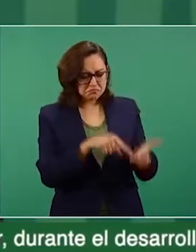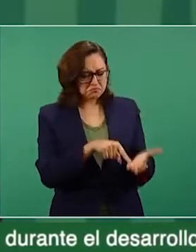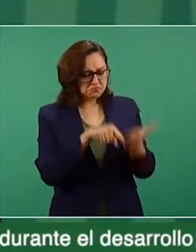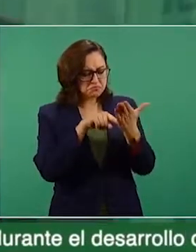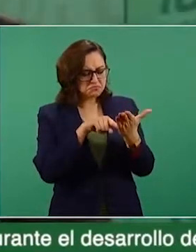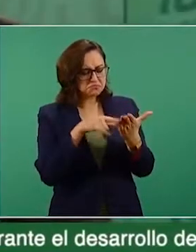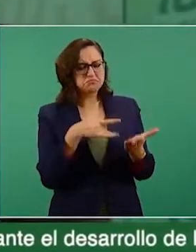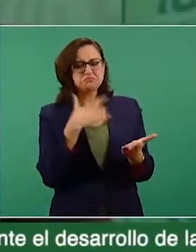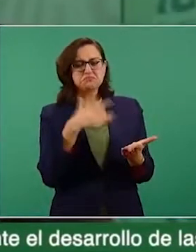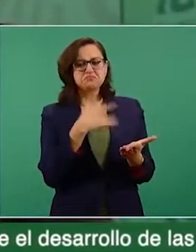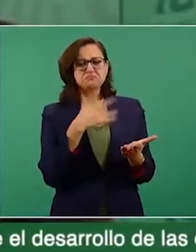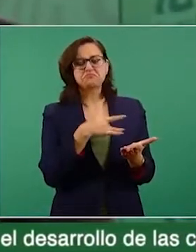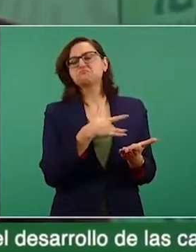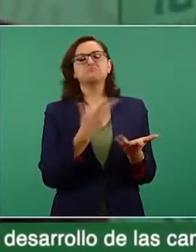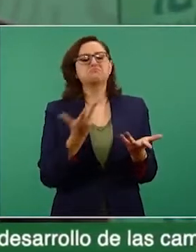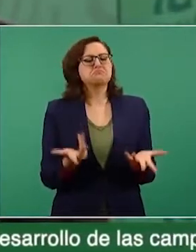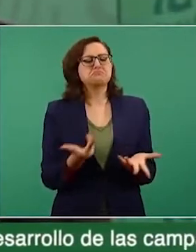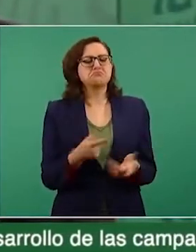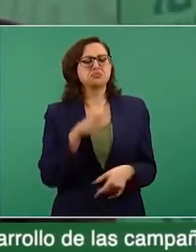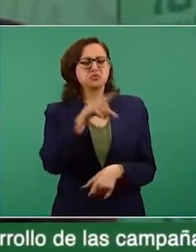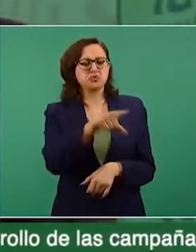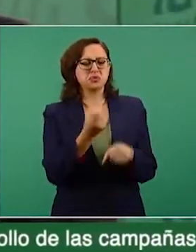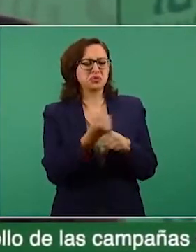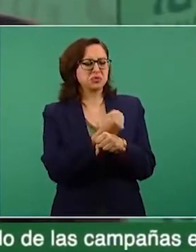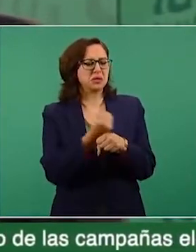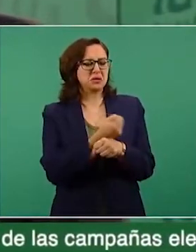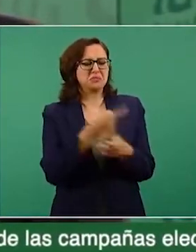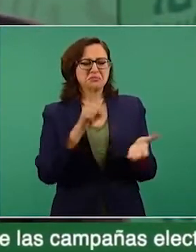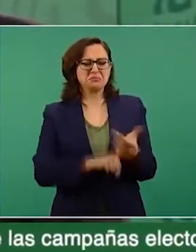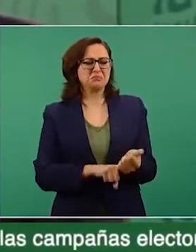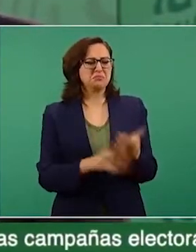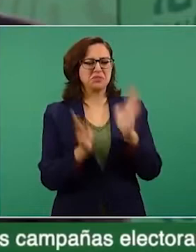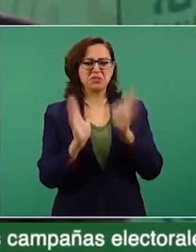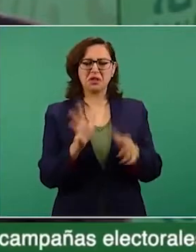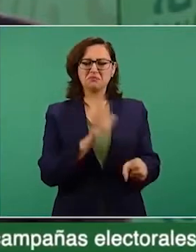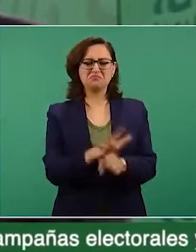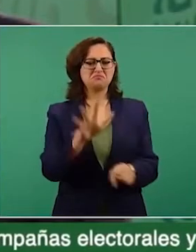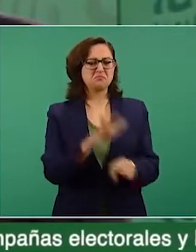llegaron a la conclusión de que tengo suficientes anticuerpos